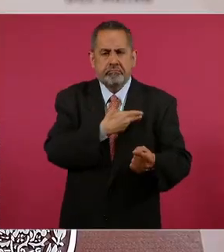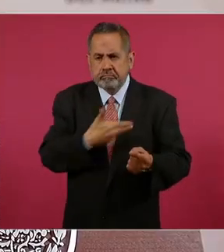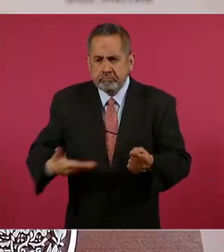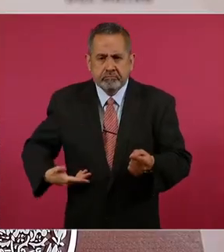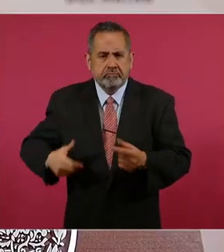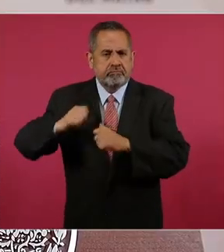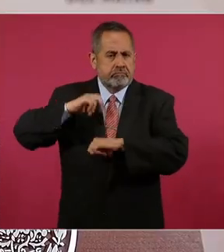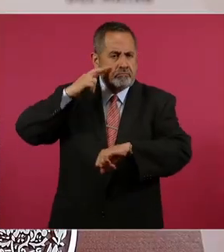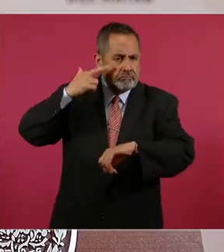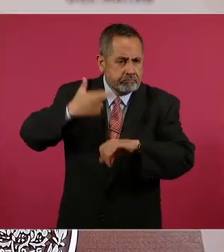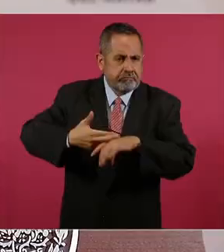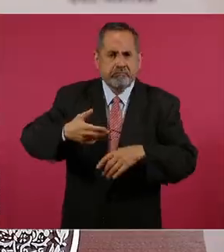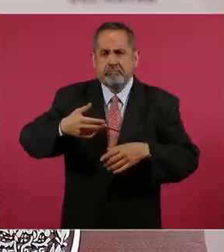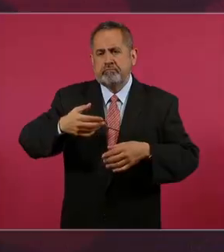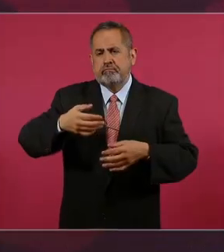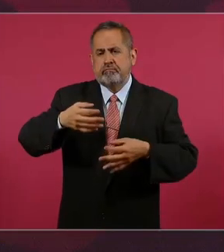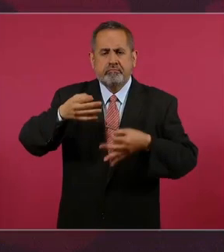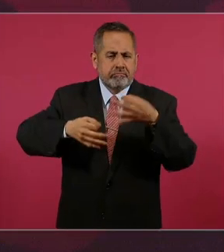primeros ministros